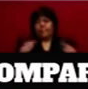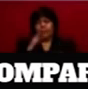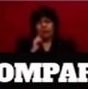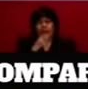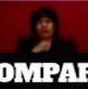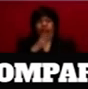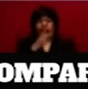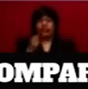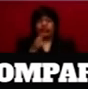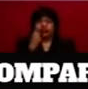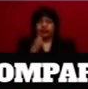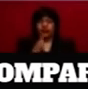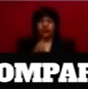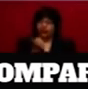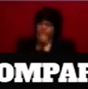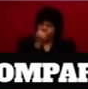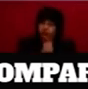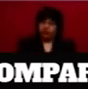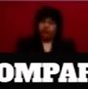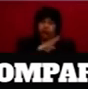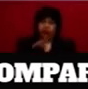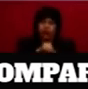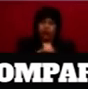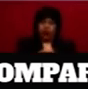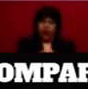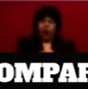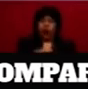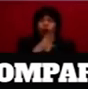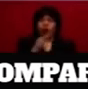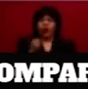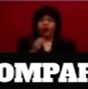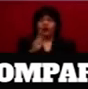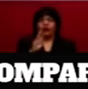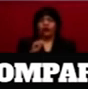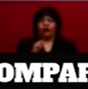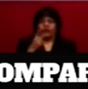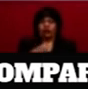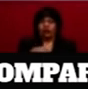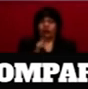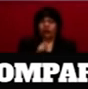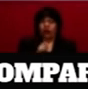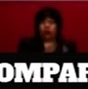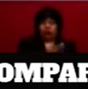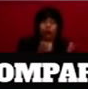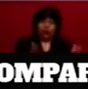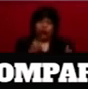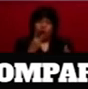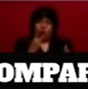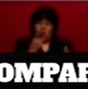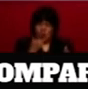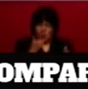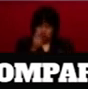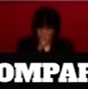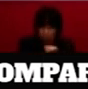de aprendiendo un total de 492 pero a 8 semanas y como verán